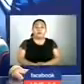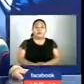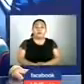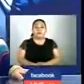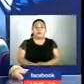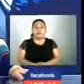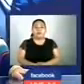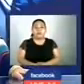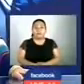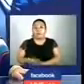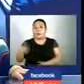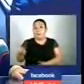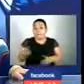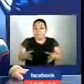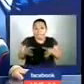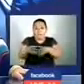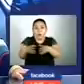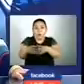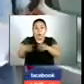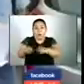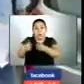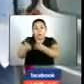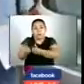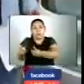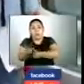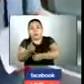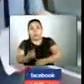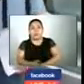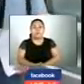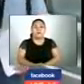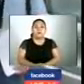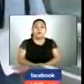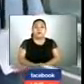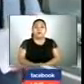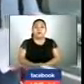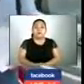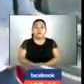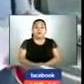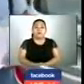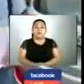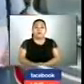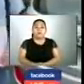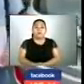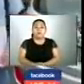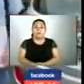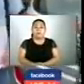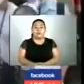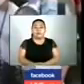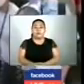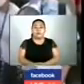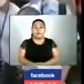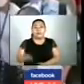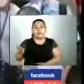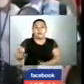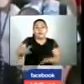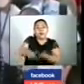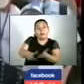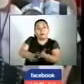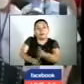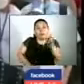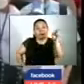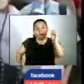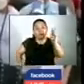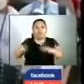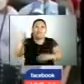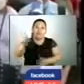Y representantes de la Asociación de Trabajadores Municipales denuncian que el alcalde de San Salvador, Ernesto Mason, no ha depositado el pago del